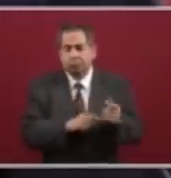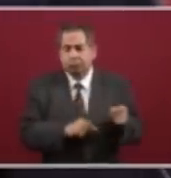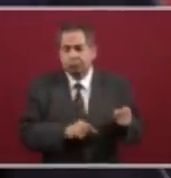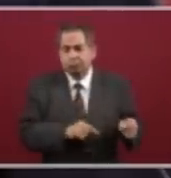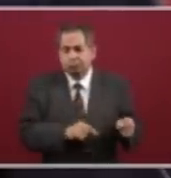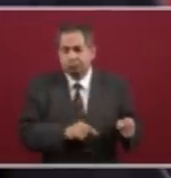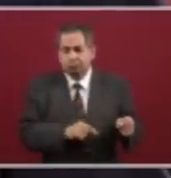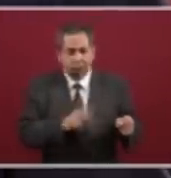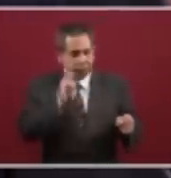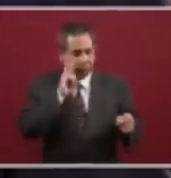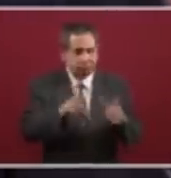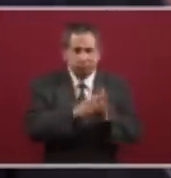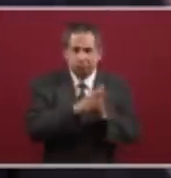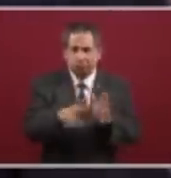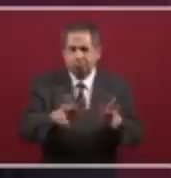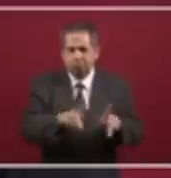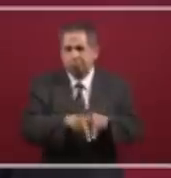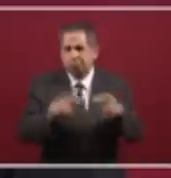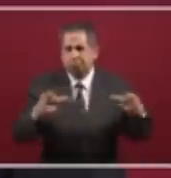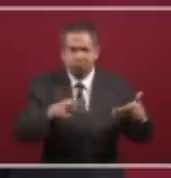vean las columnas